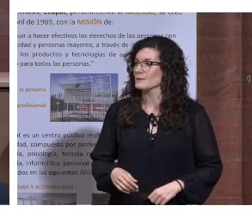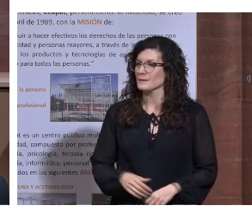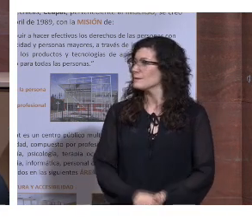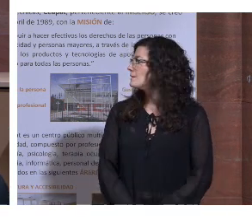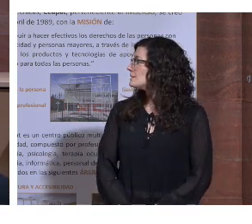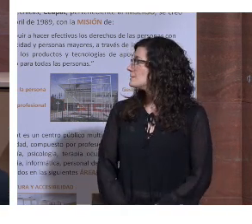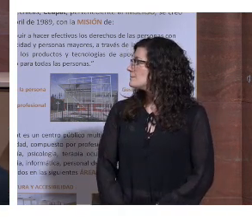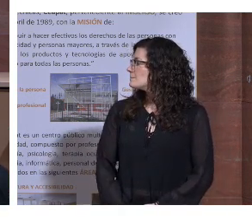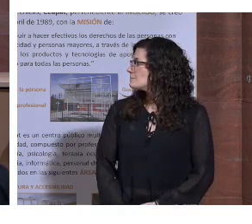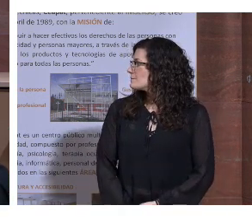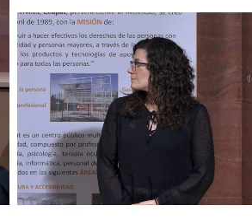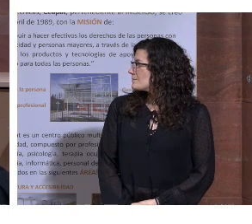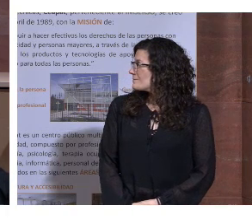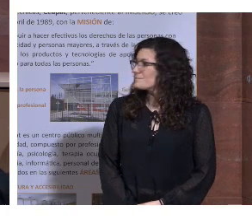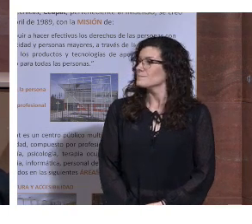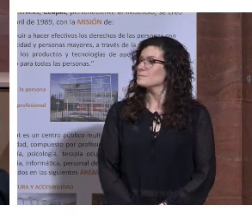aplauso.